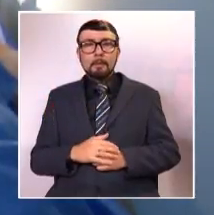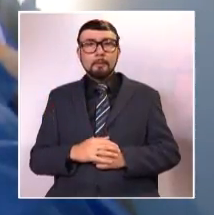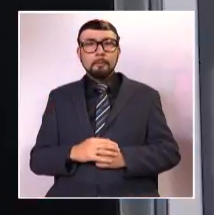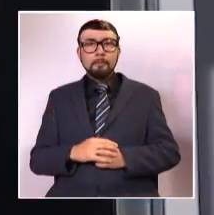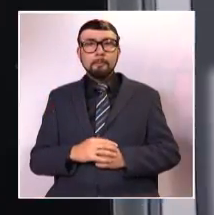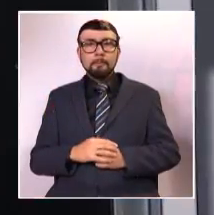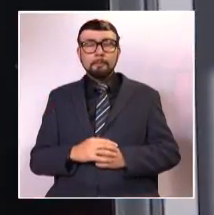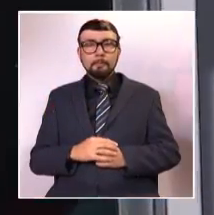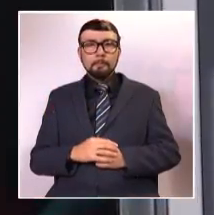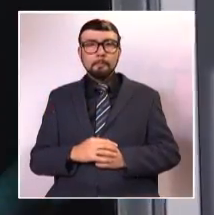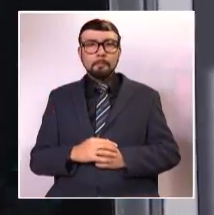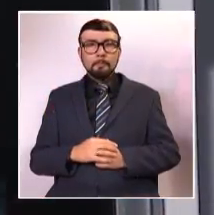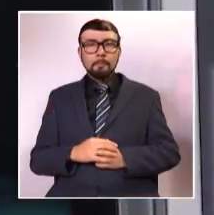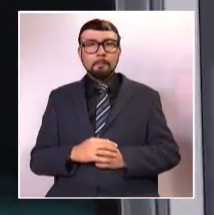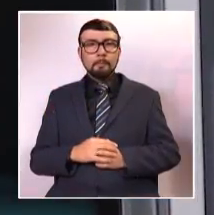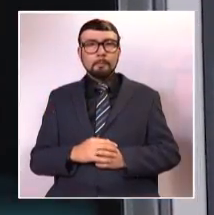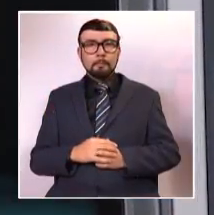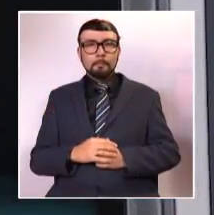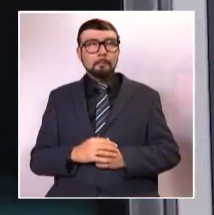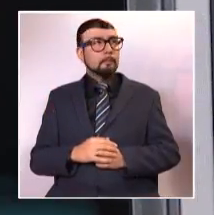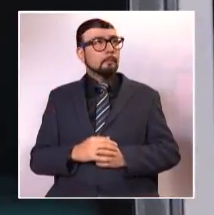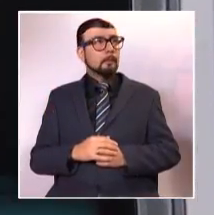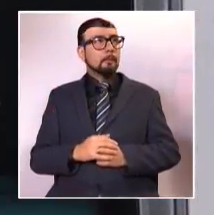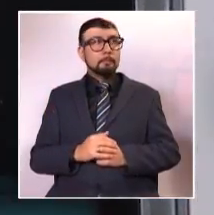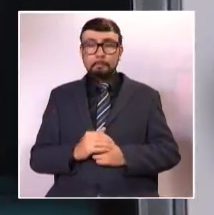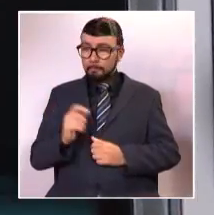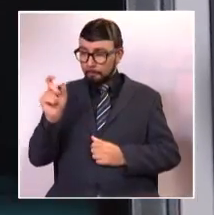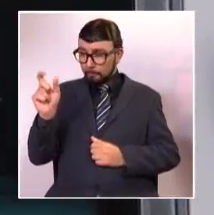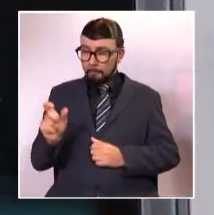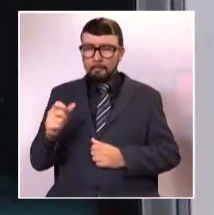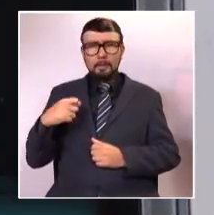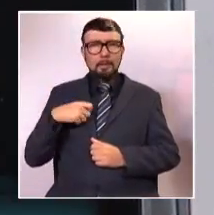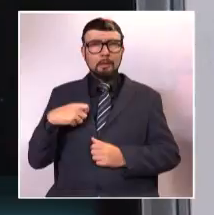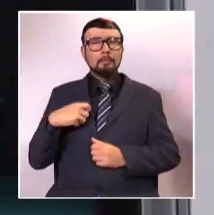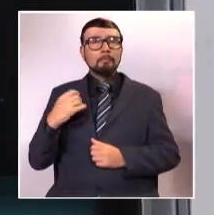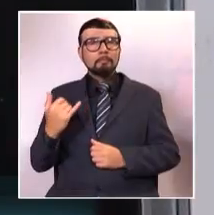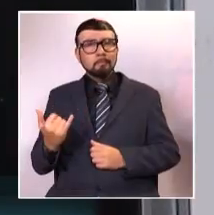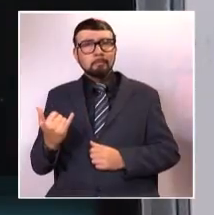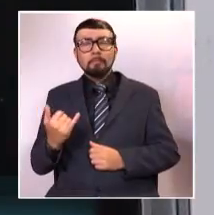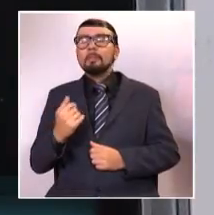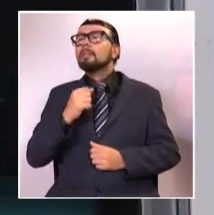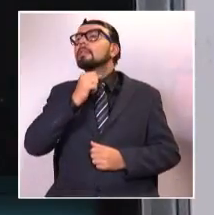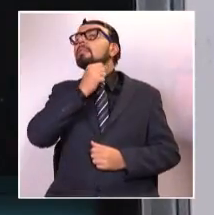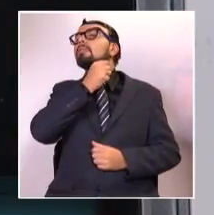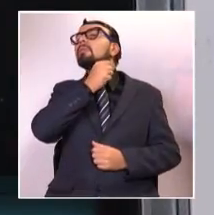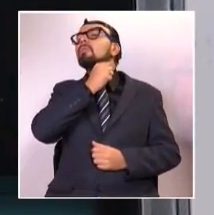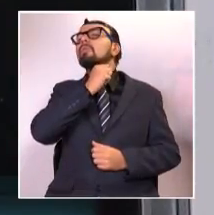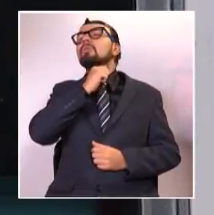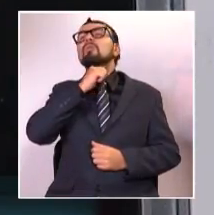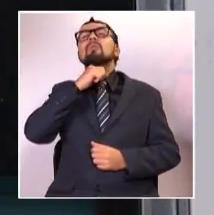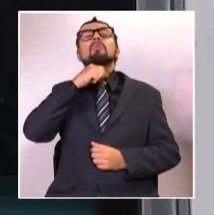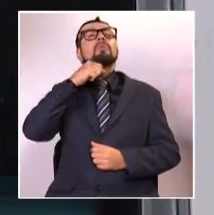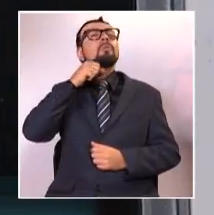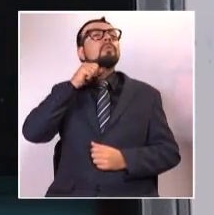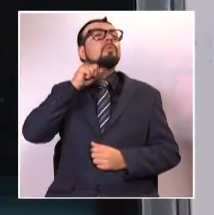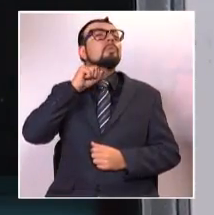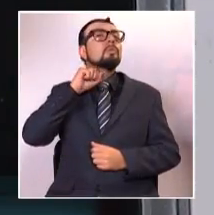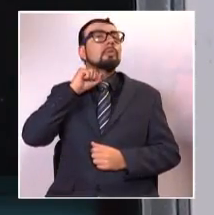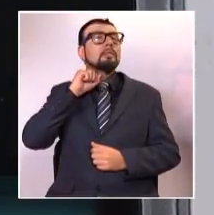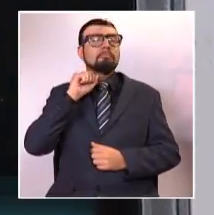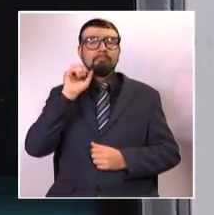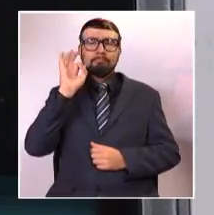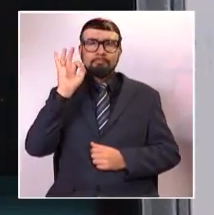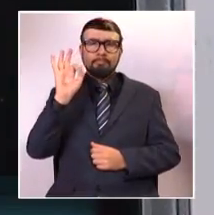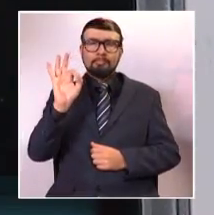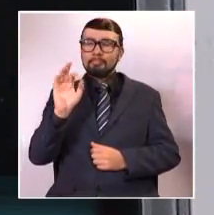Y en el caso del pacientico que tenemos acá, estamos viendo una glándula tiroides y los órganos del cuello